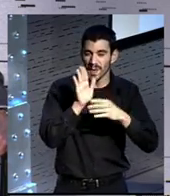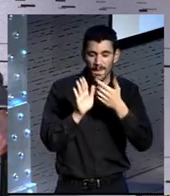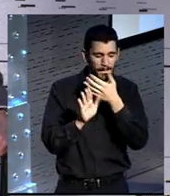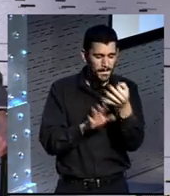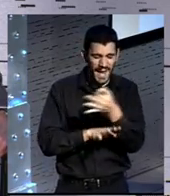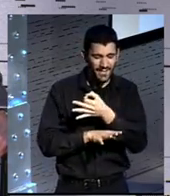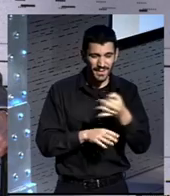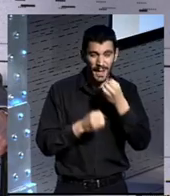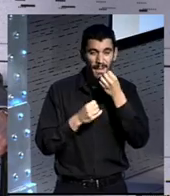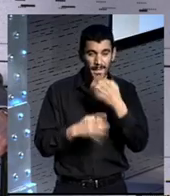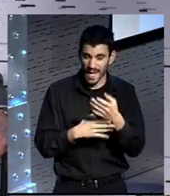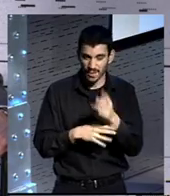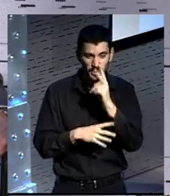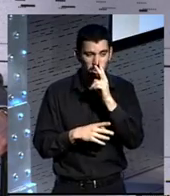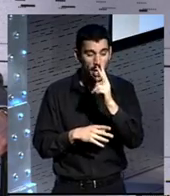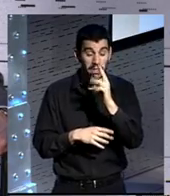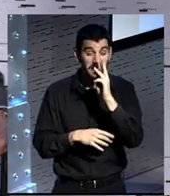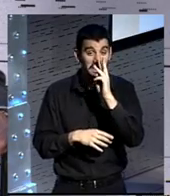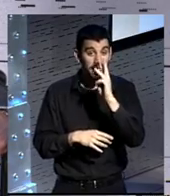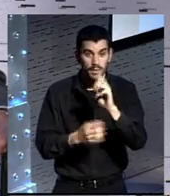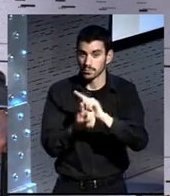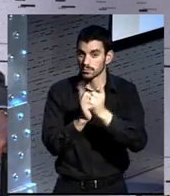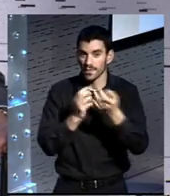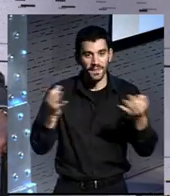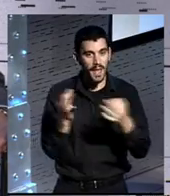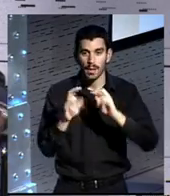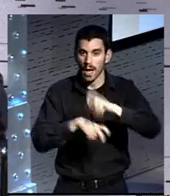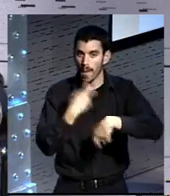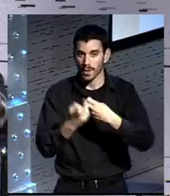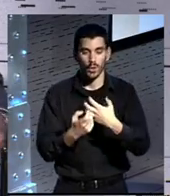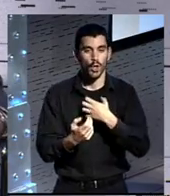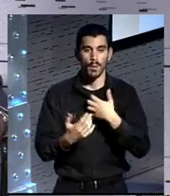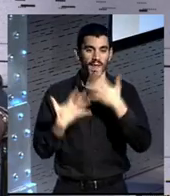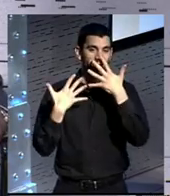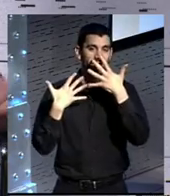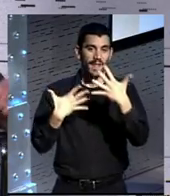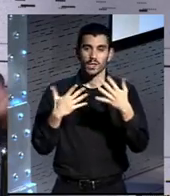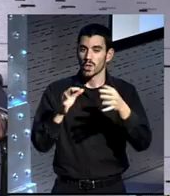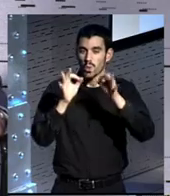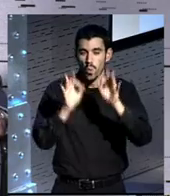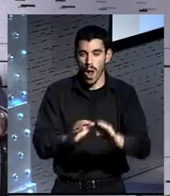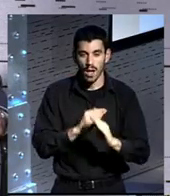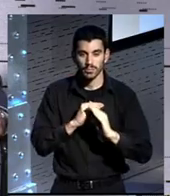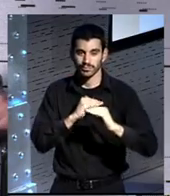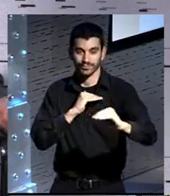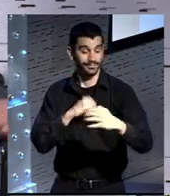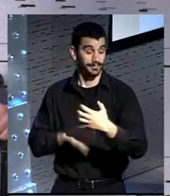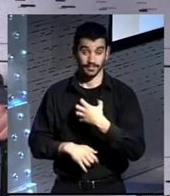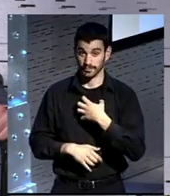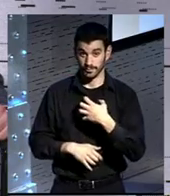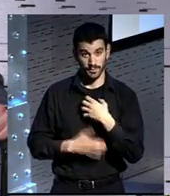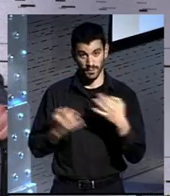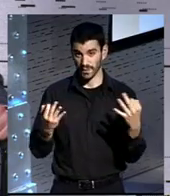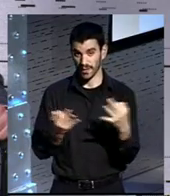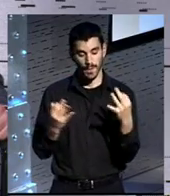años, dentro de 3 tiene que ser totalmente diferente. No vale estar 10 años más con el mismo sistema. Creo que eso es algo que vamos a